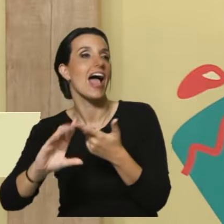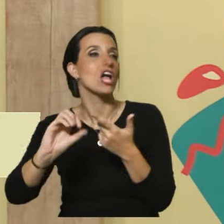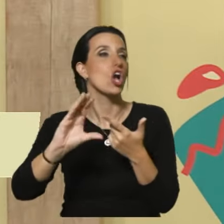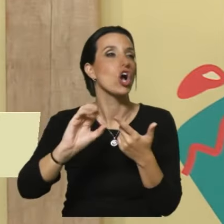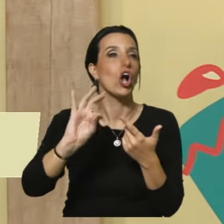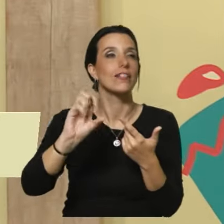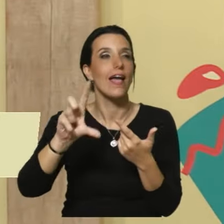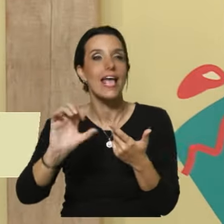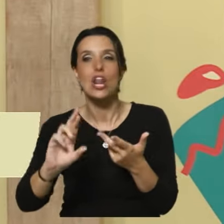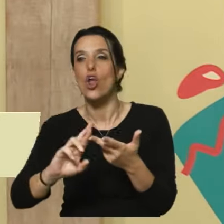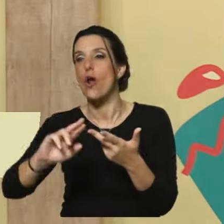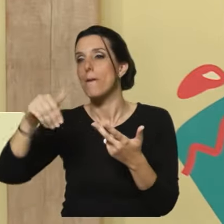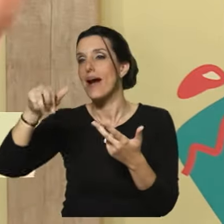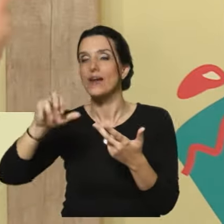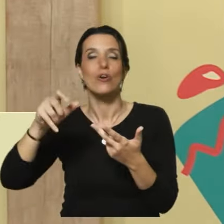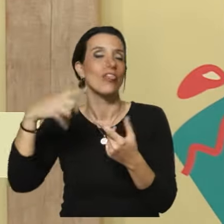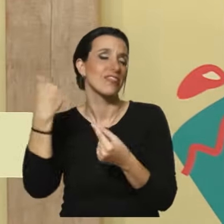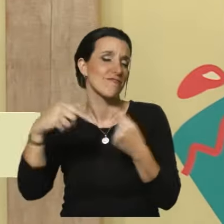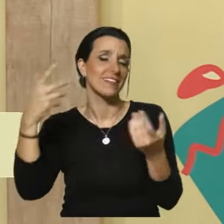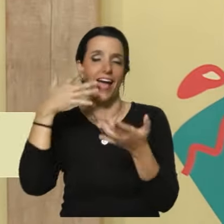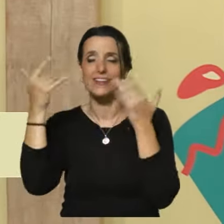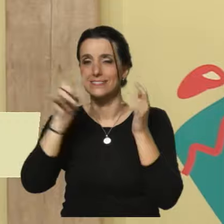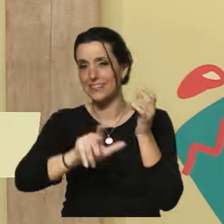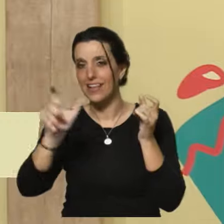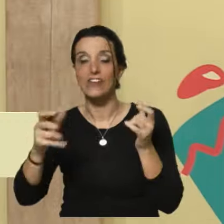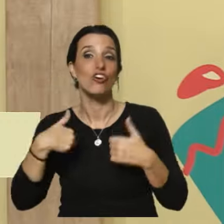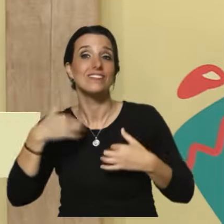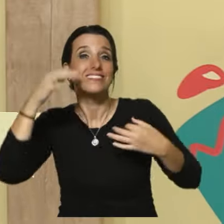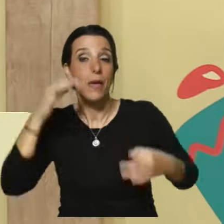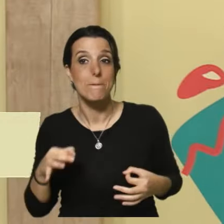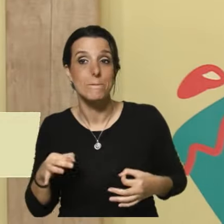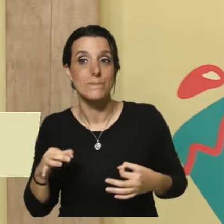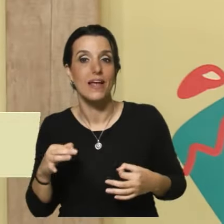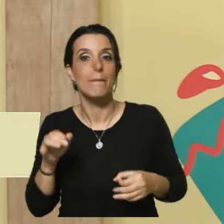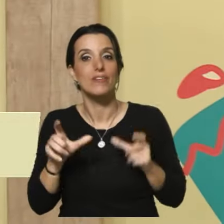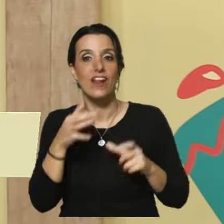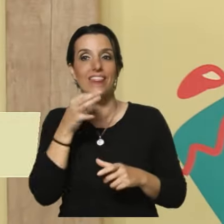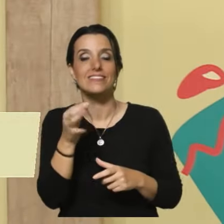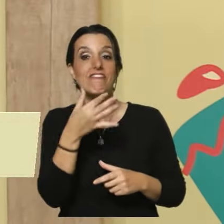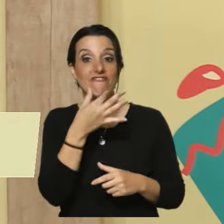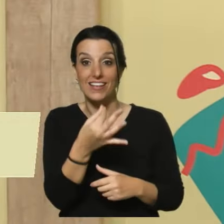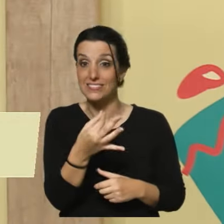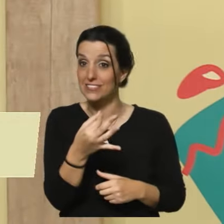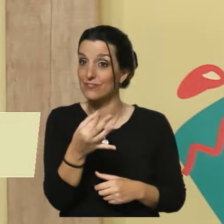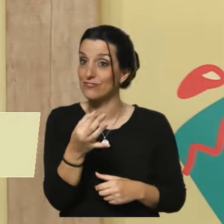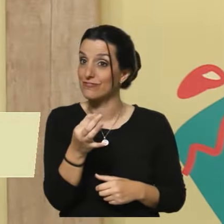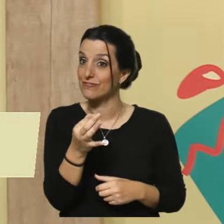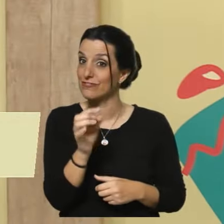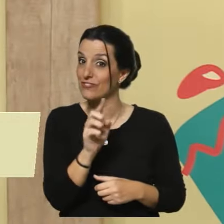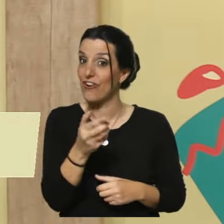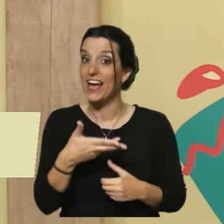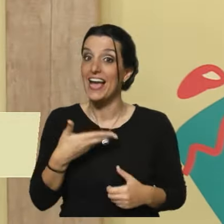este Mary wats Bueno hay un montón No y siempre yo te digo que es hay gente que dice sencillo pero yo no me animaba a